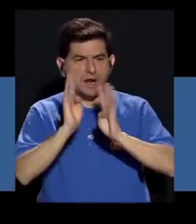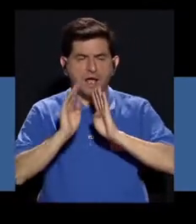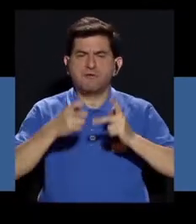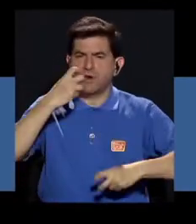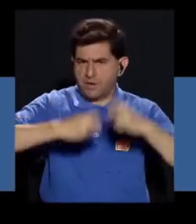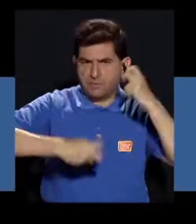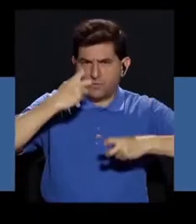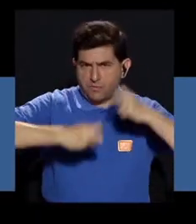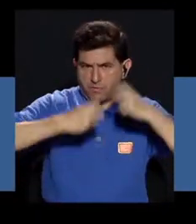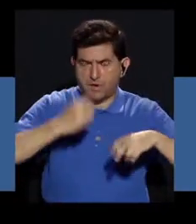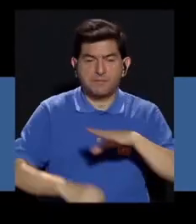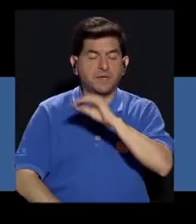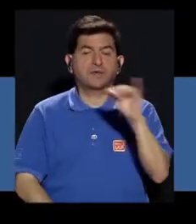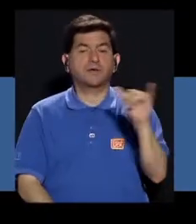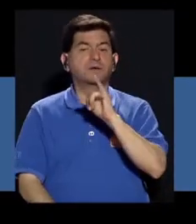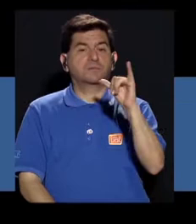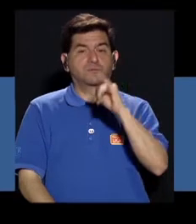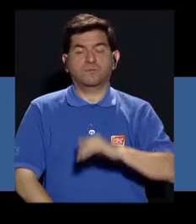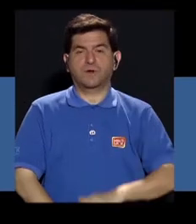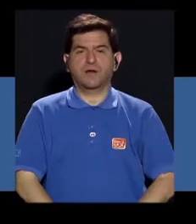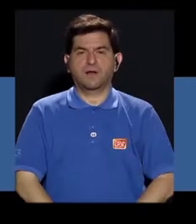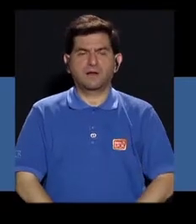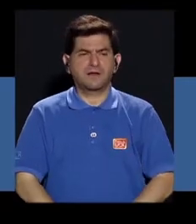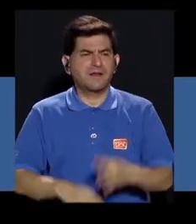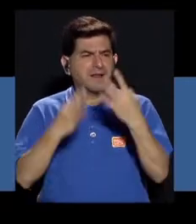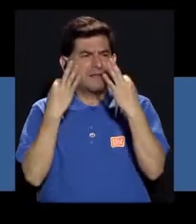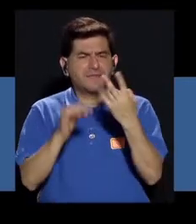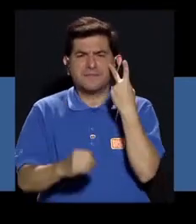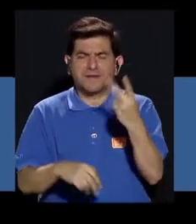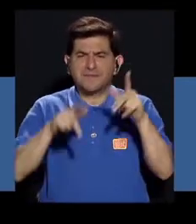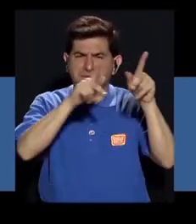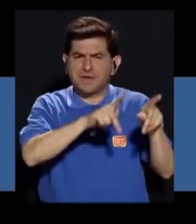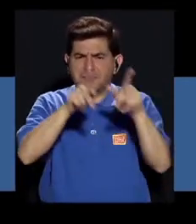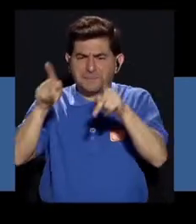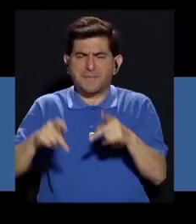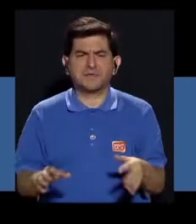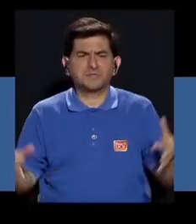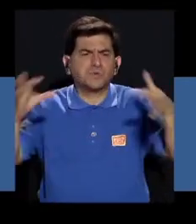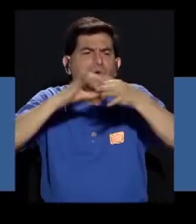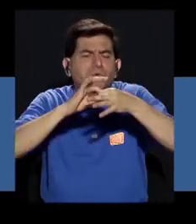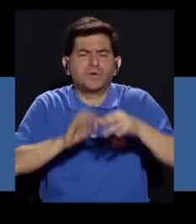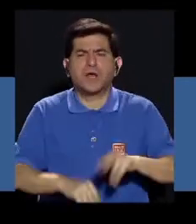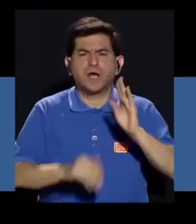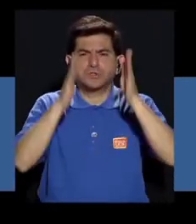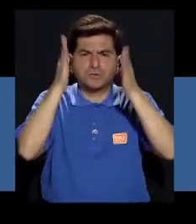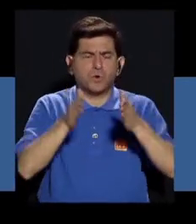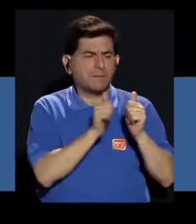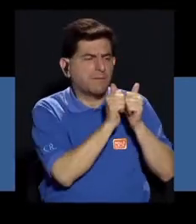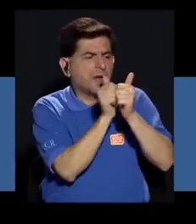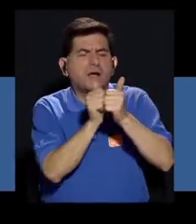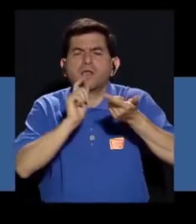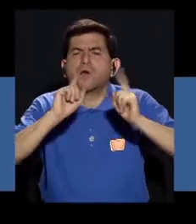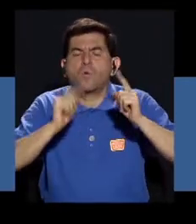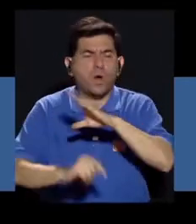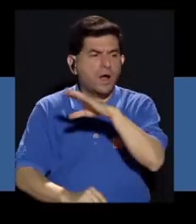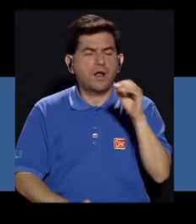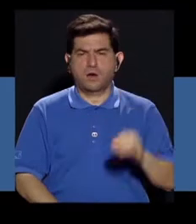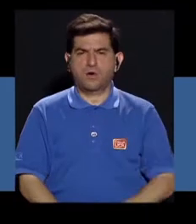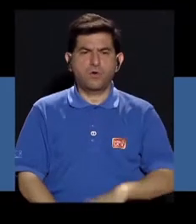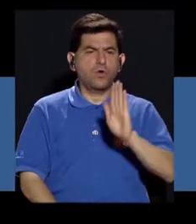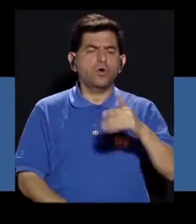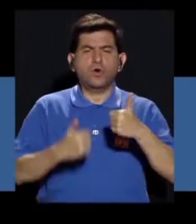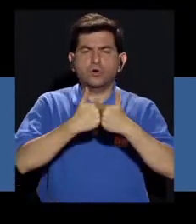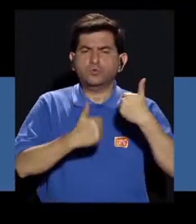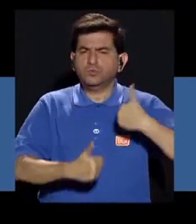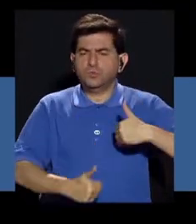y también para ver con qué personas se están juntando, qué compañeros andan, o quiénes son sus novios o cosas así,